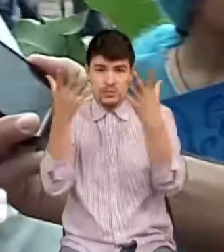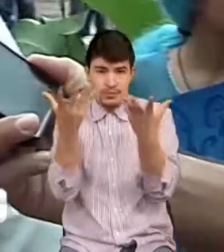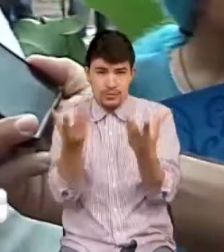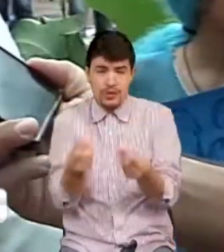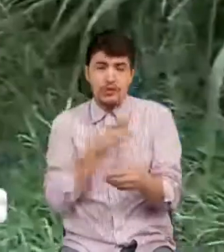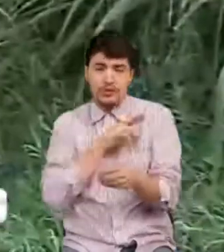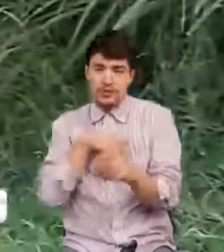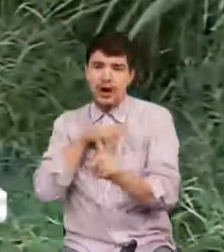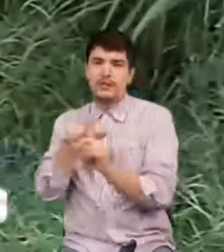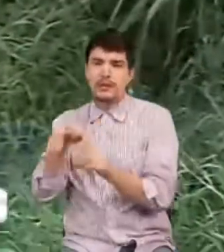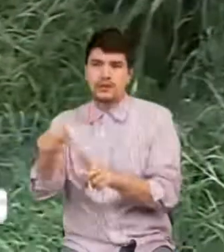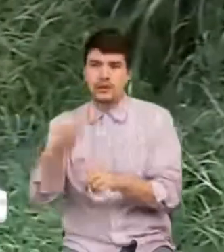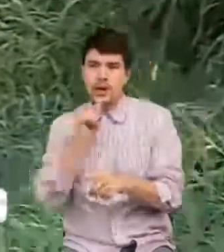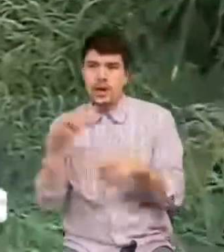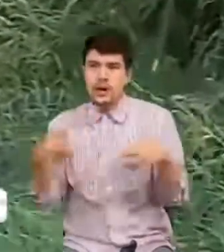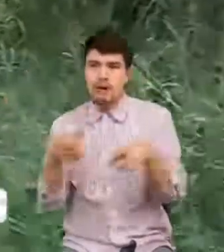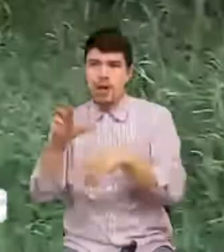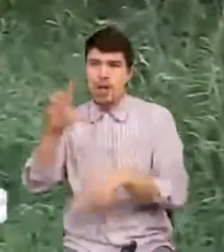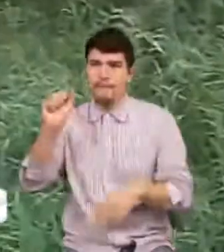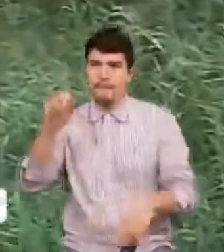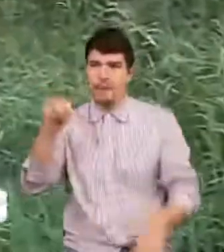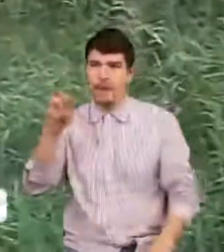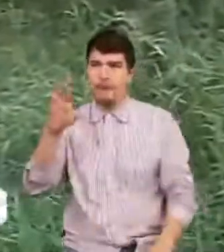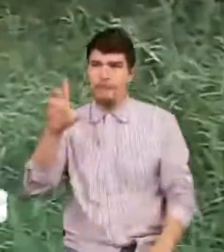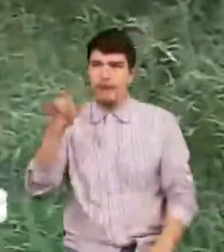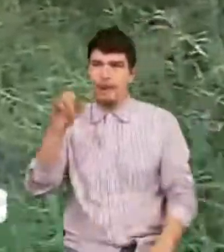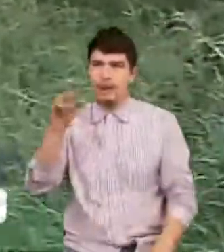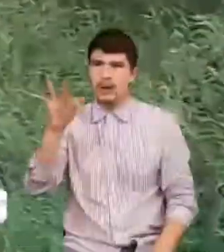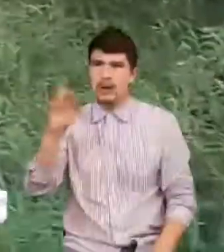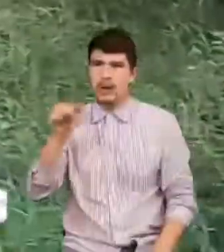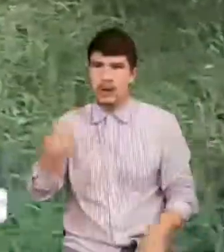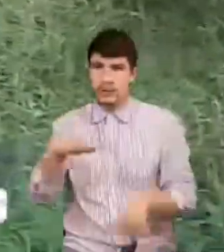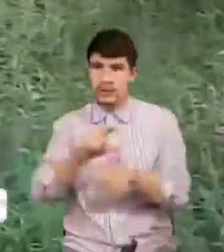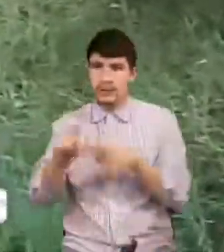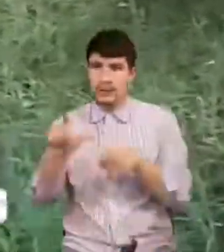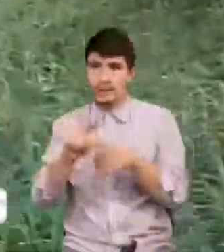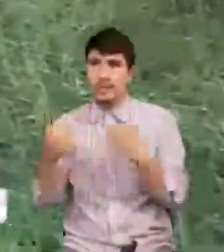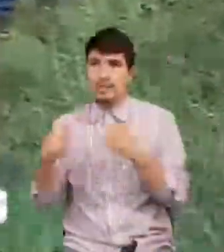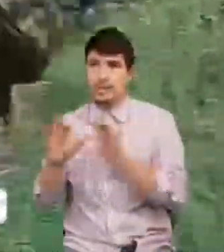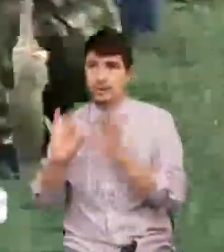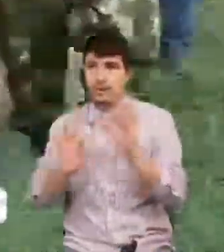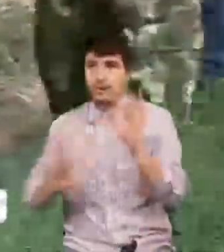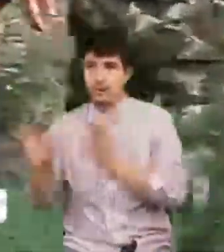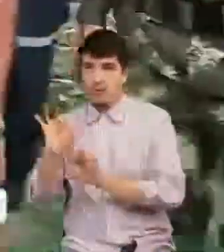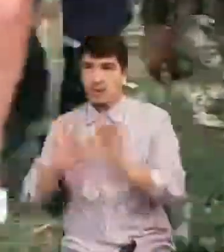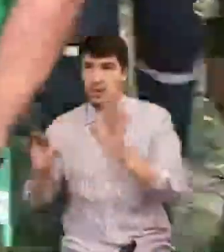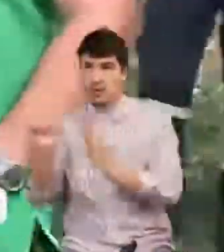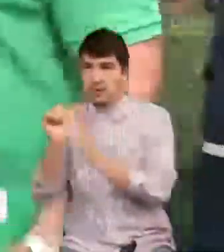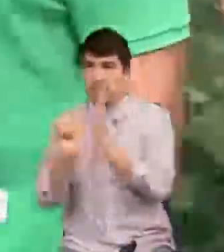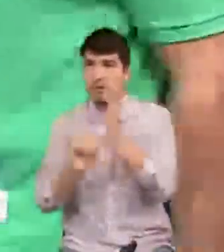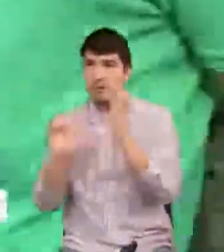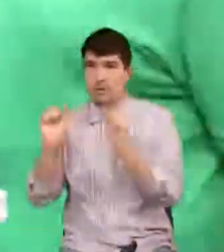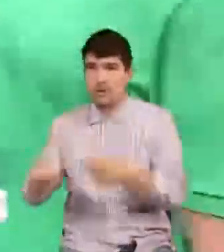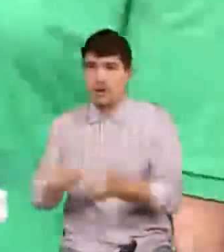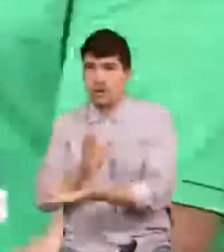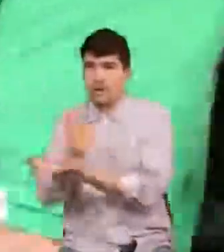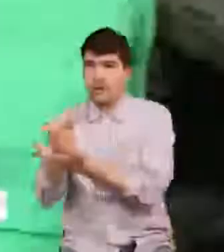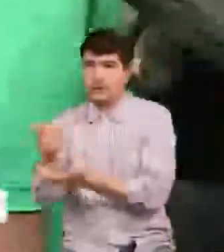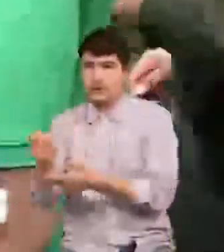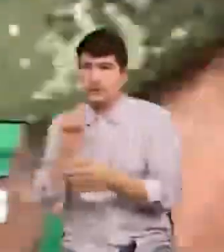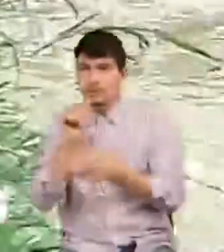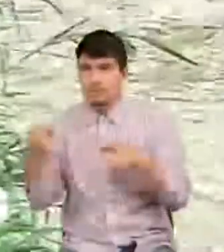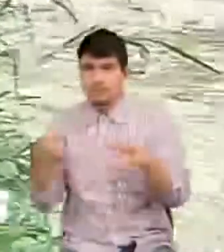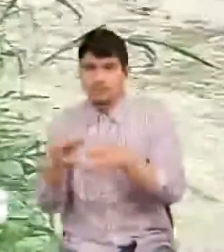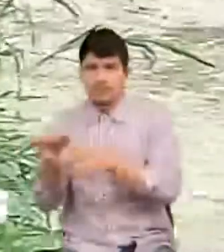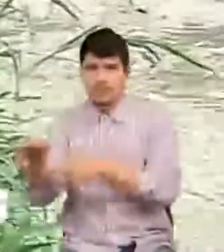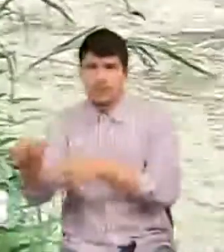nuestro río Pamplonita. Por eso, ¿qué vamos a hacer? Esta misma semana tenemos la reunión ya programada para realizar la intervención al río Pamplonita, de forma que